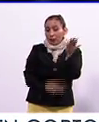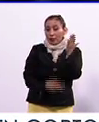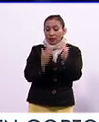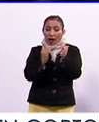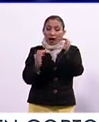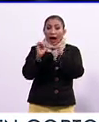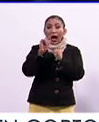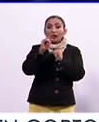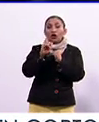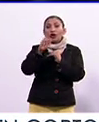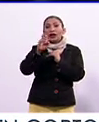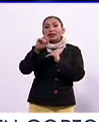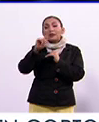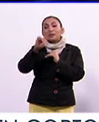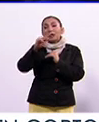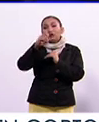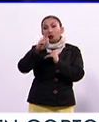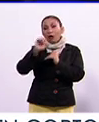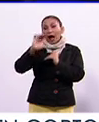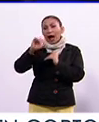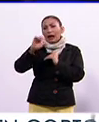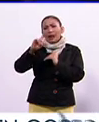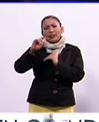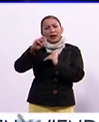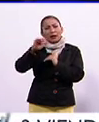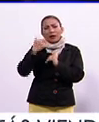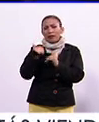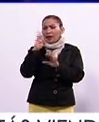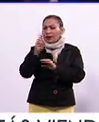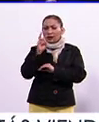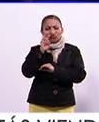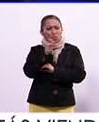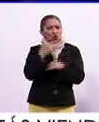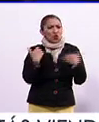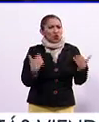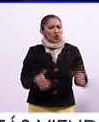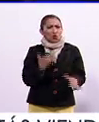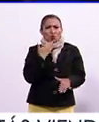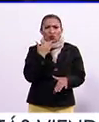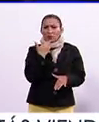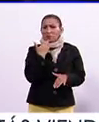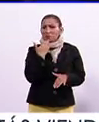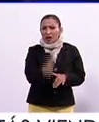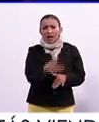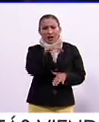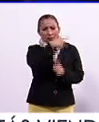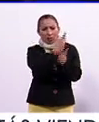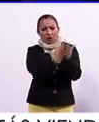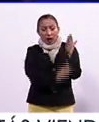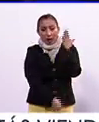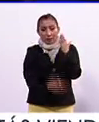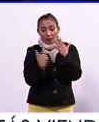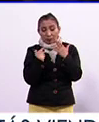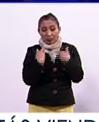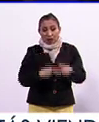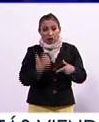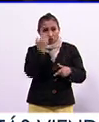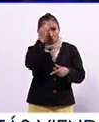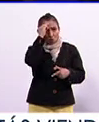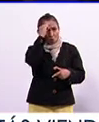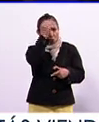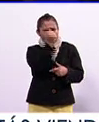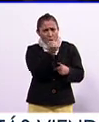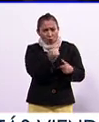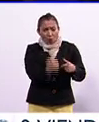alto rendimiento académico, no sabe qué satisfacción. Salieron de ese programa grandes ingenieros.